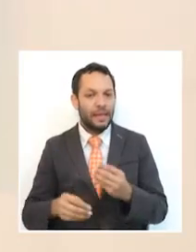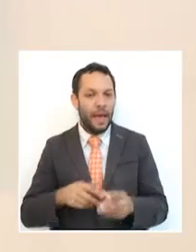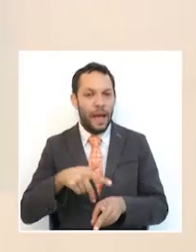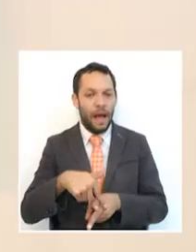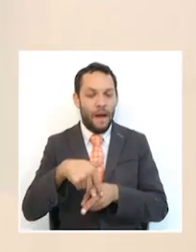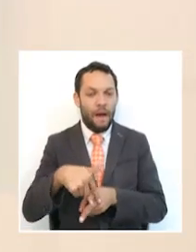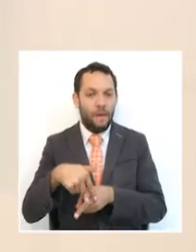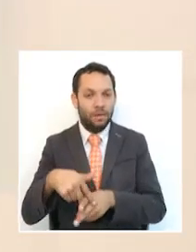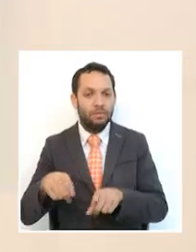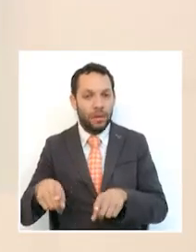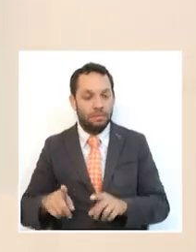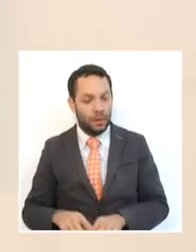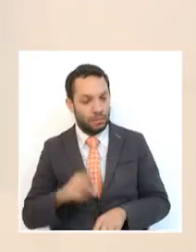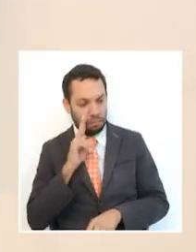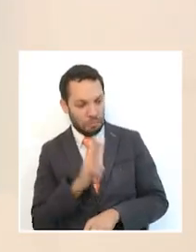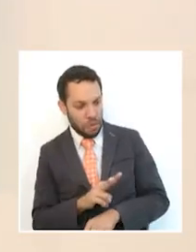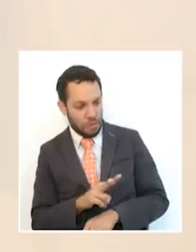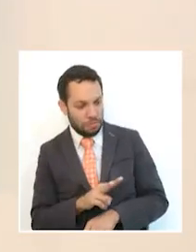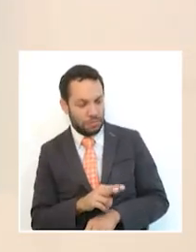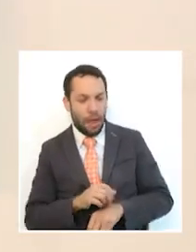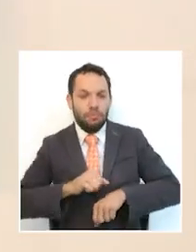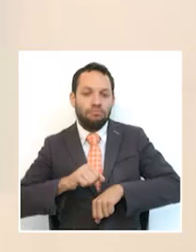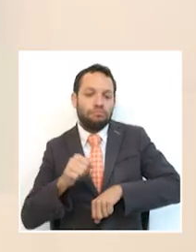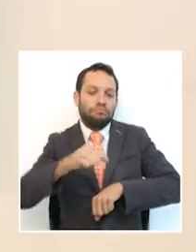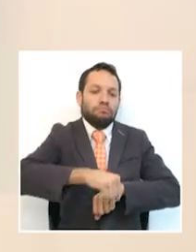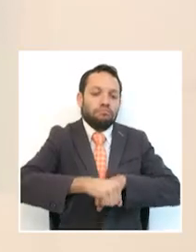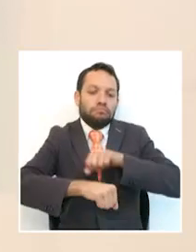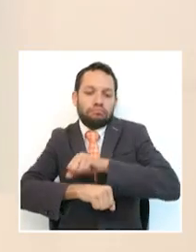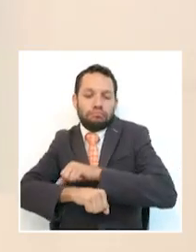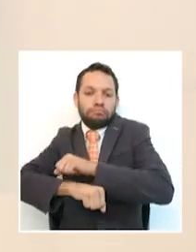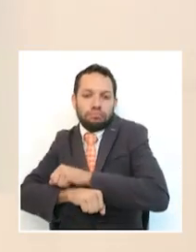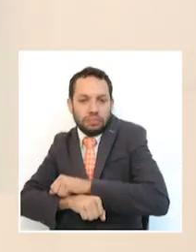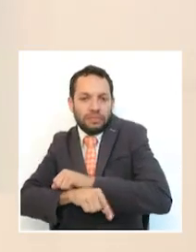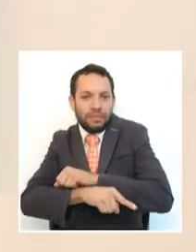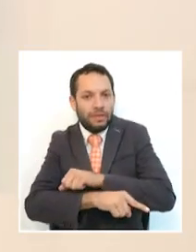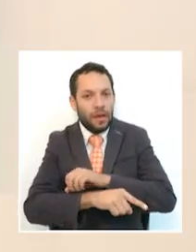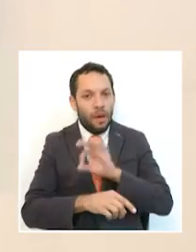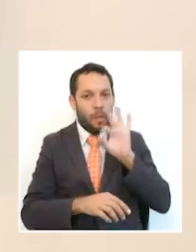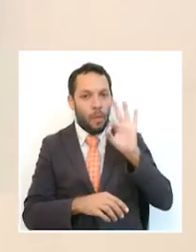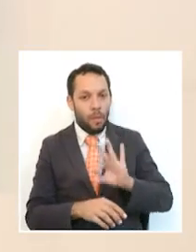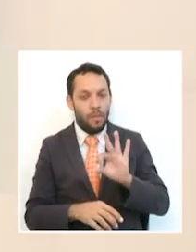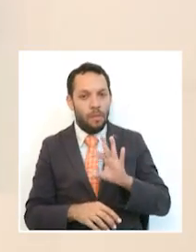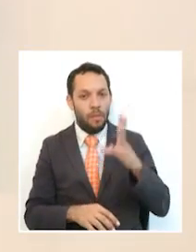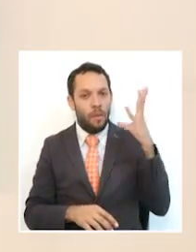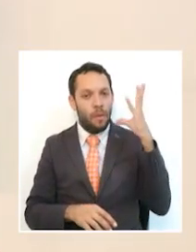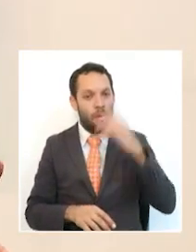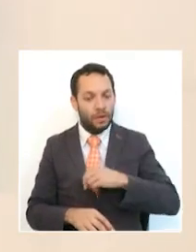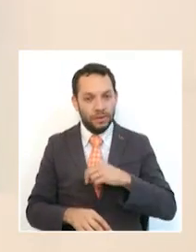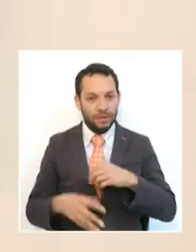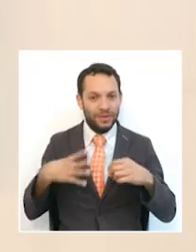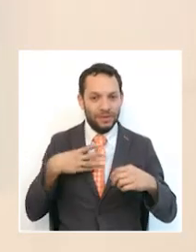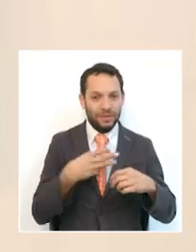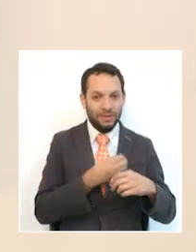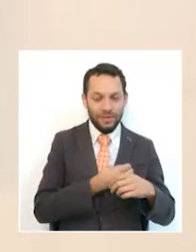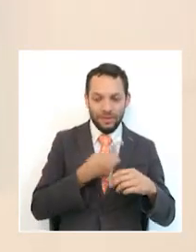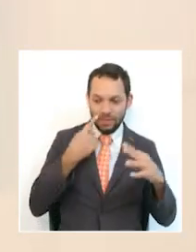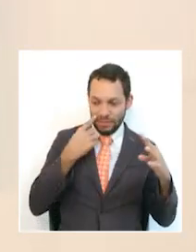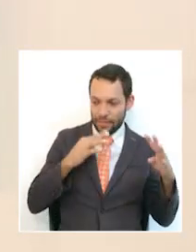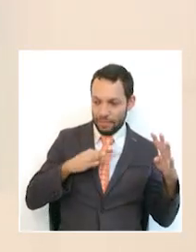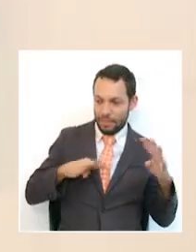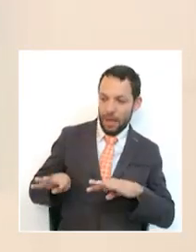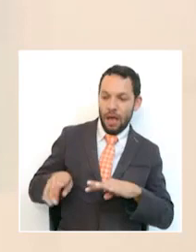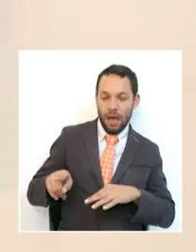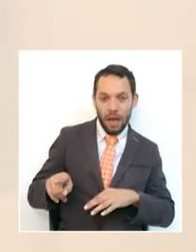hizo comenzó a suceder algo maravilloso para lo cual fue un regalo